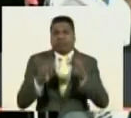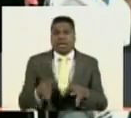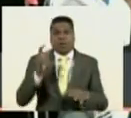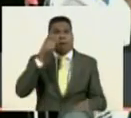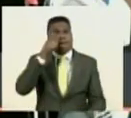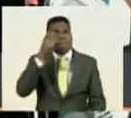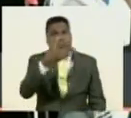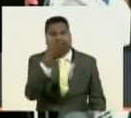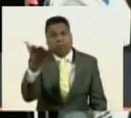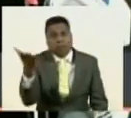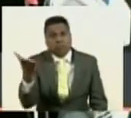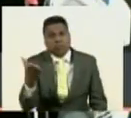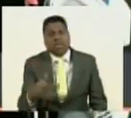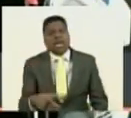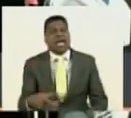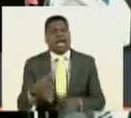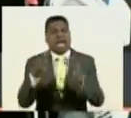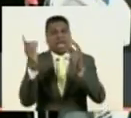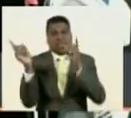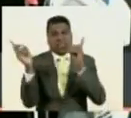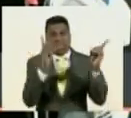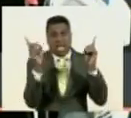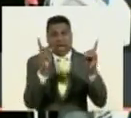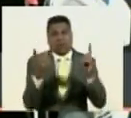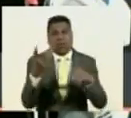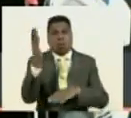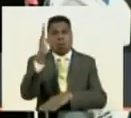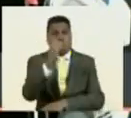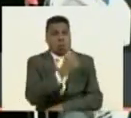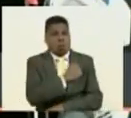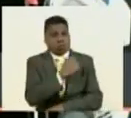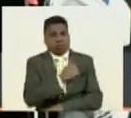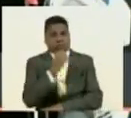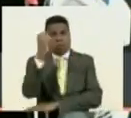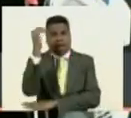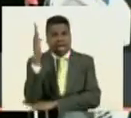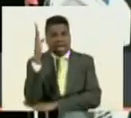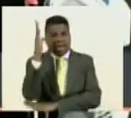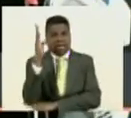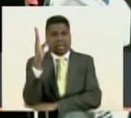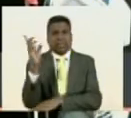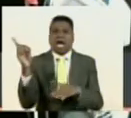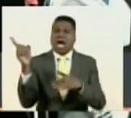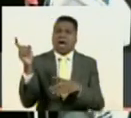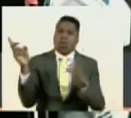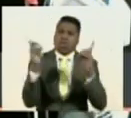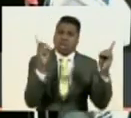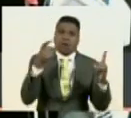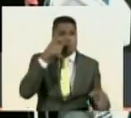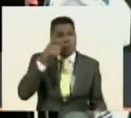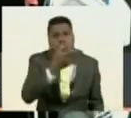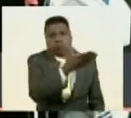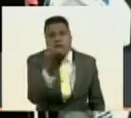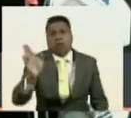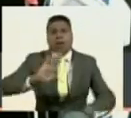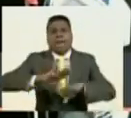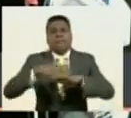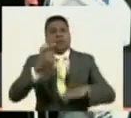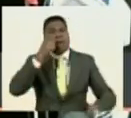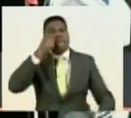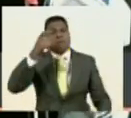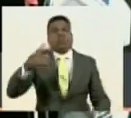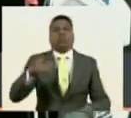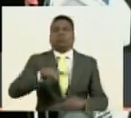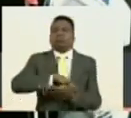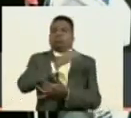y el diálogo que propugna la Iglesia es el diálogo con el pueblo, porque el pueblo es en